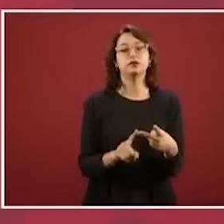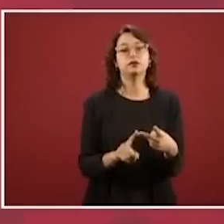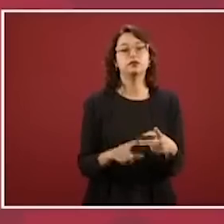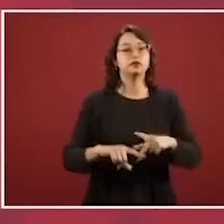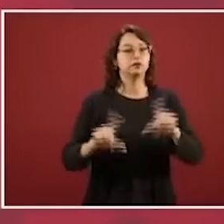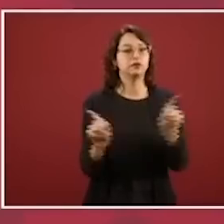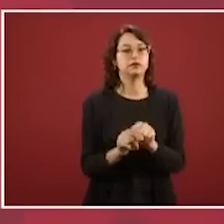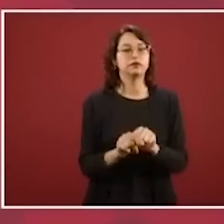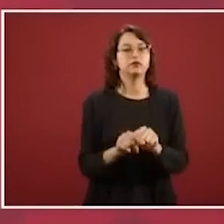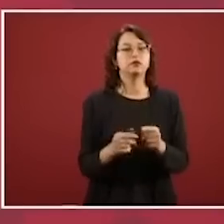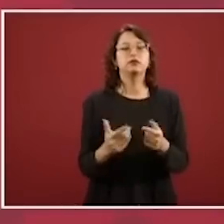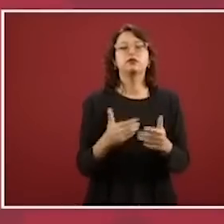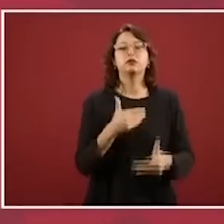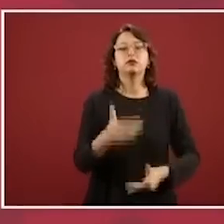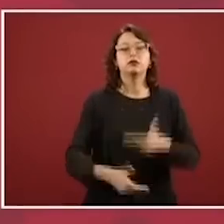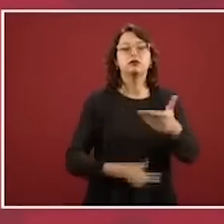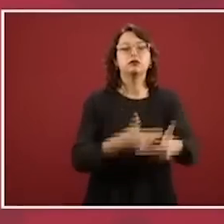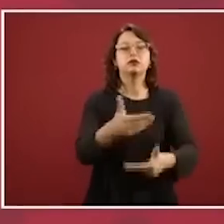breve, sobre